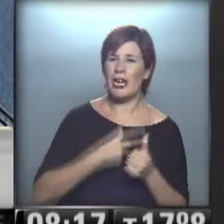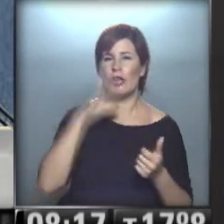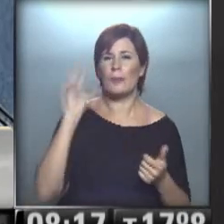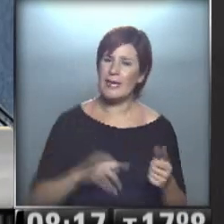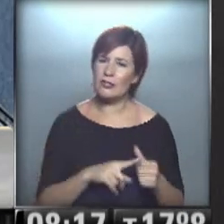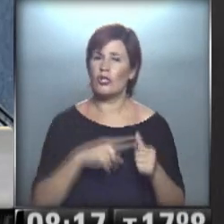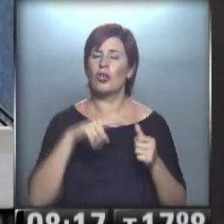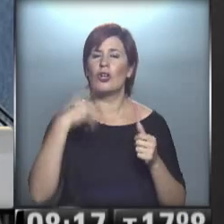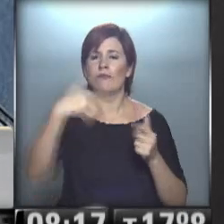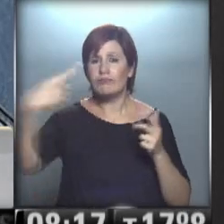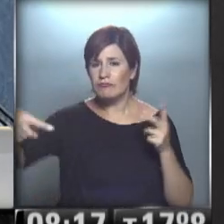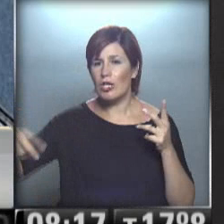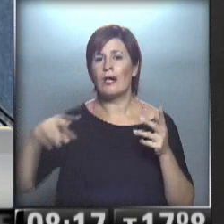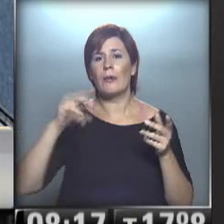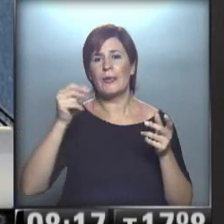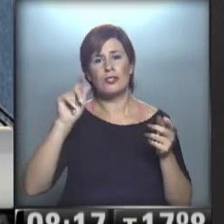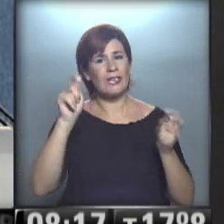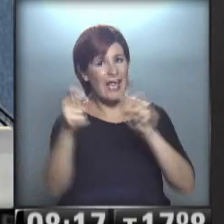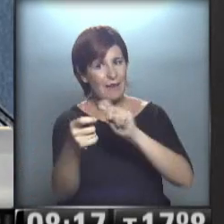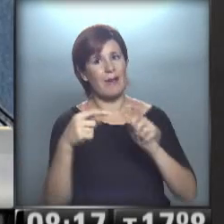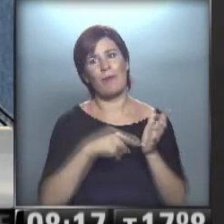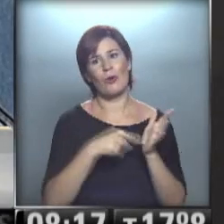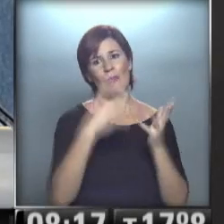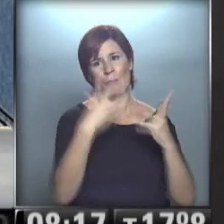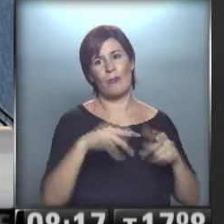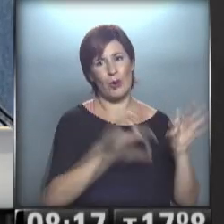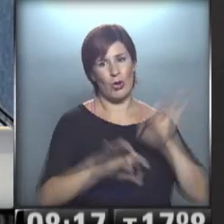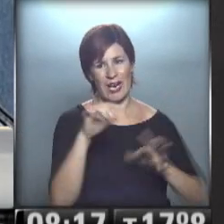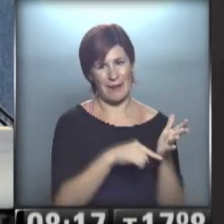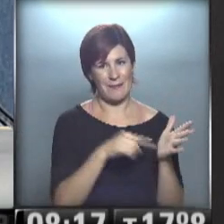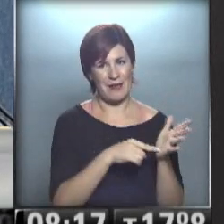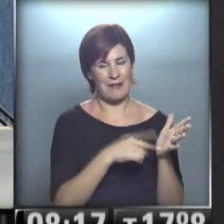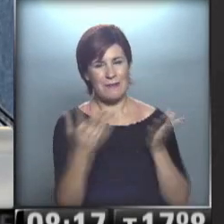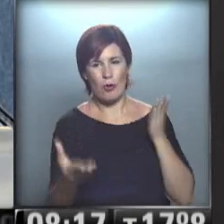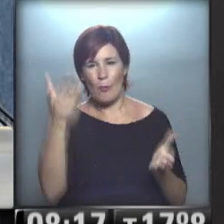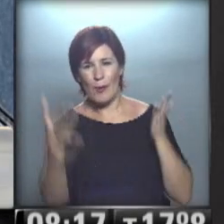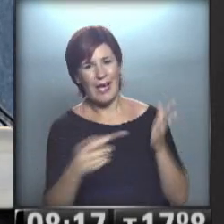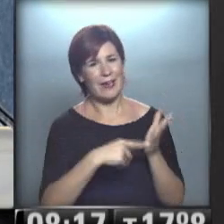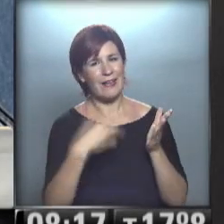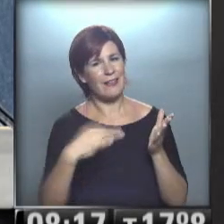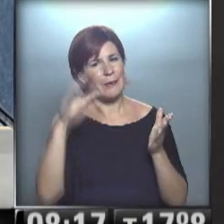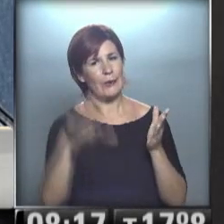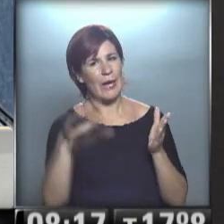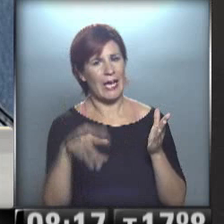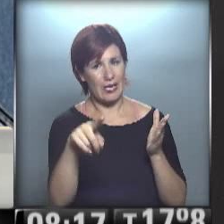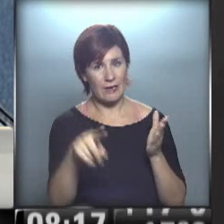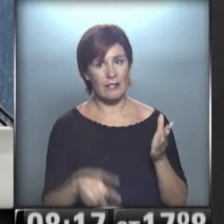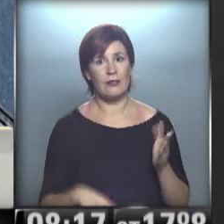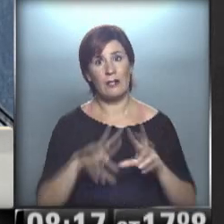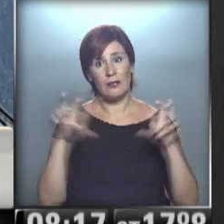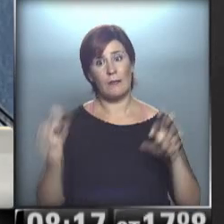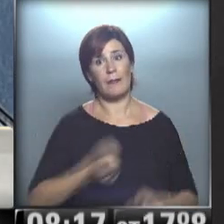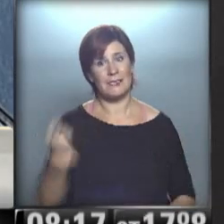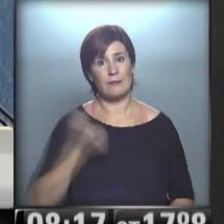de marzo y la perspectiva que tiene el comportamiento de la misma. Esos son los temas más